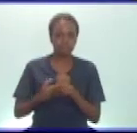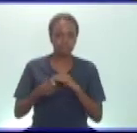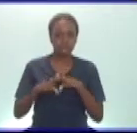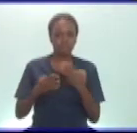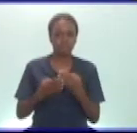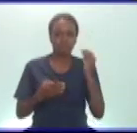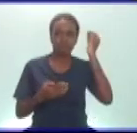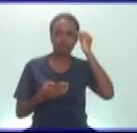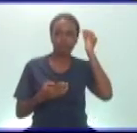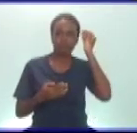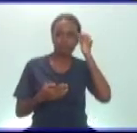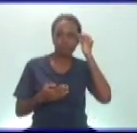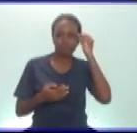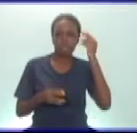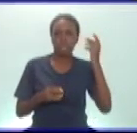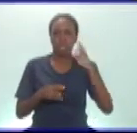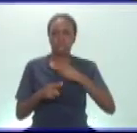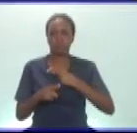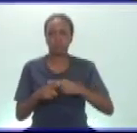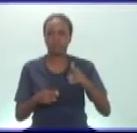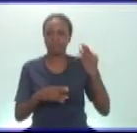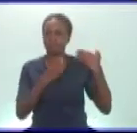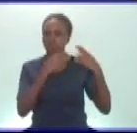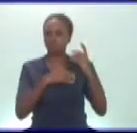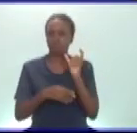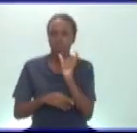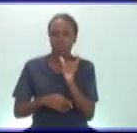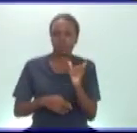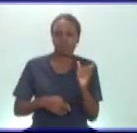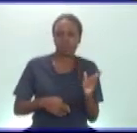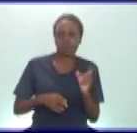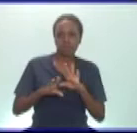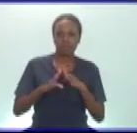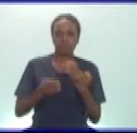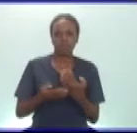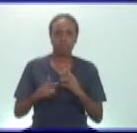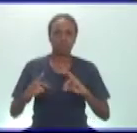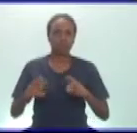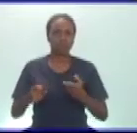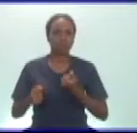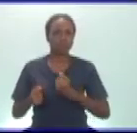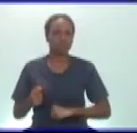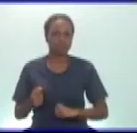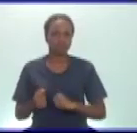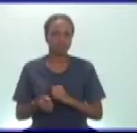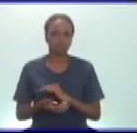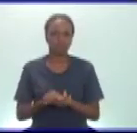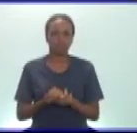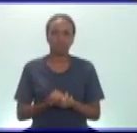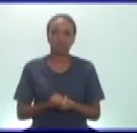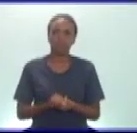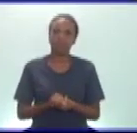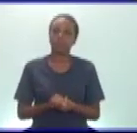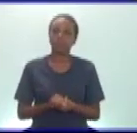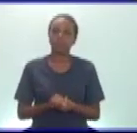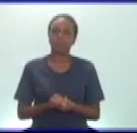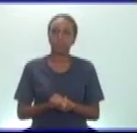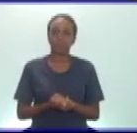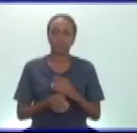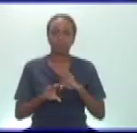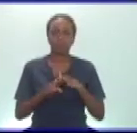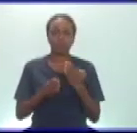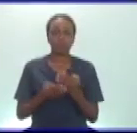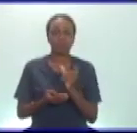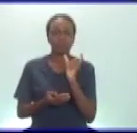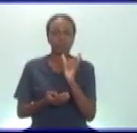creativa, cómo recreó aquella historia con las palabras y volvió a renacer. Cómo nació de nuevo, parida por las palabras de